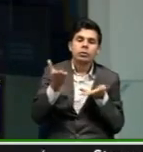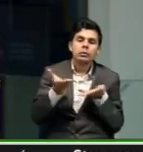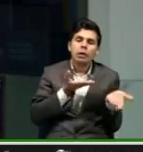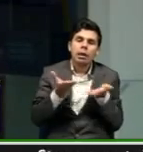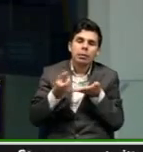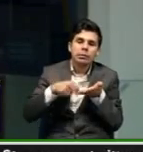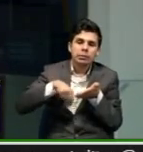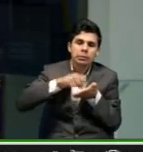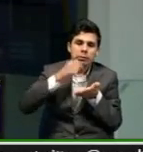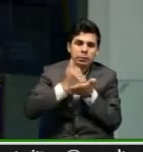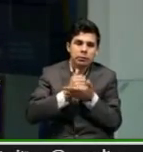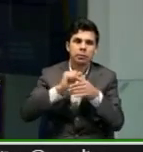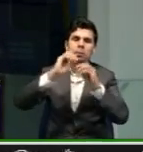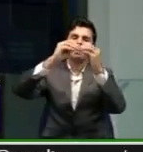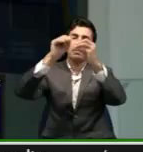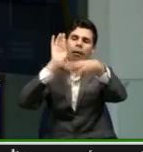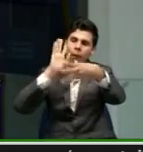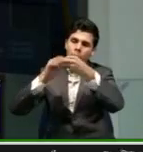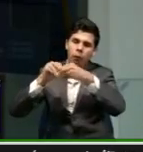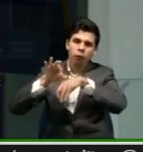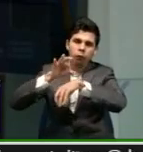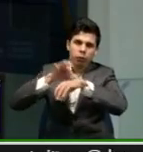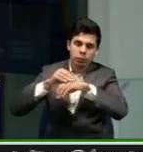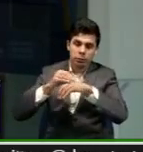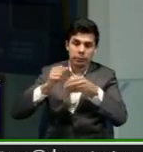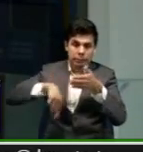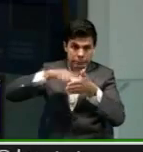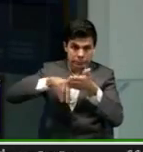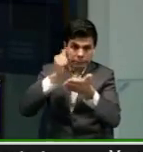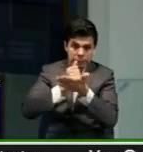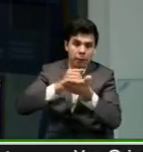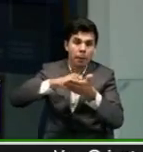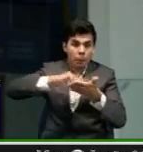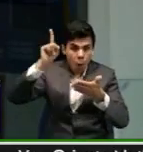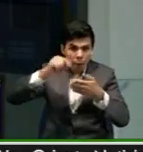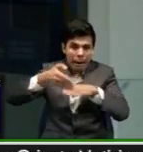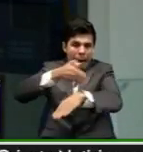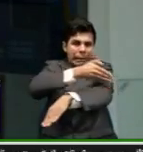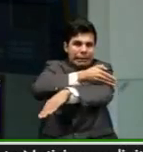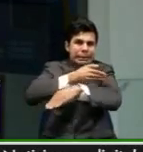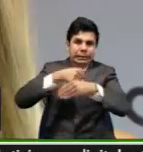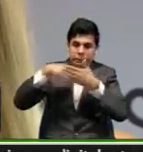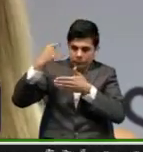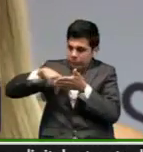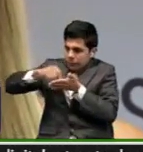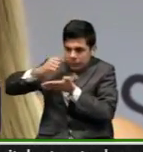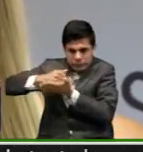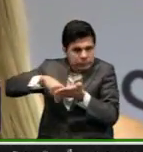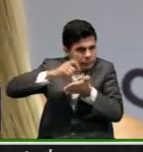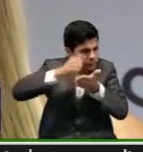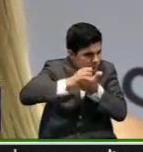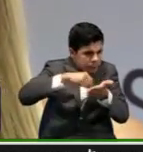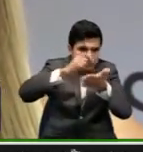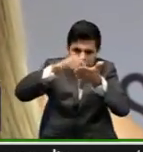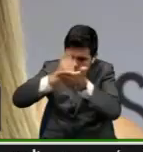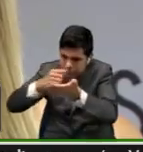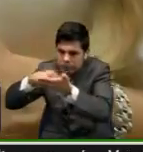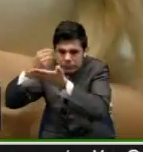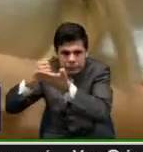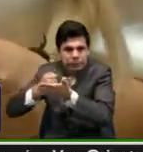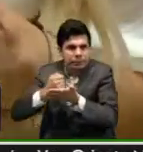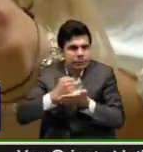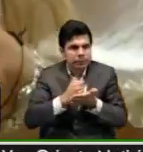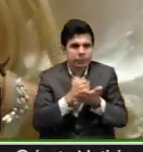también que se firmaron con fundaciones esto antes de la ley de garantías esto fue lo que dijo la contralora desde hoy iniciará las